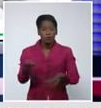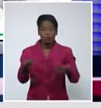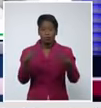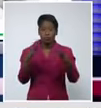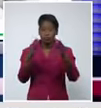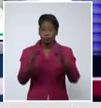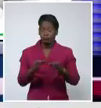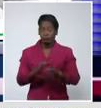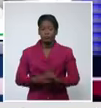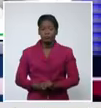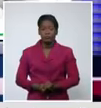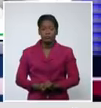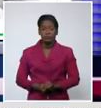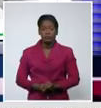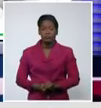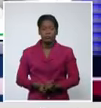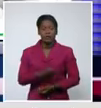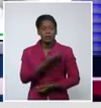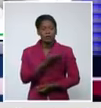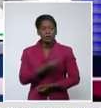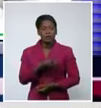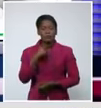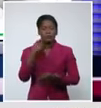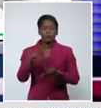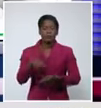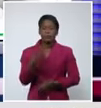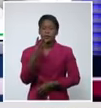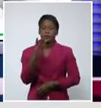de 3 personas y se dieron